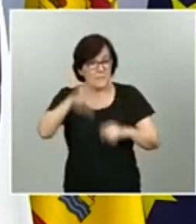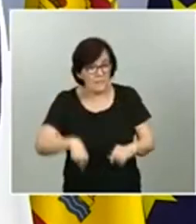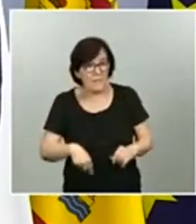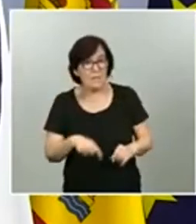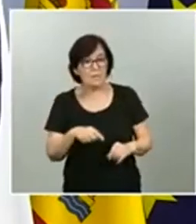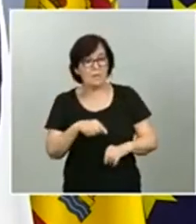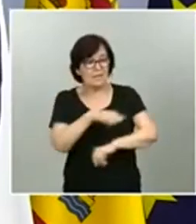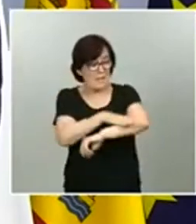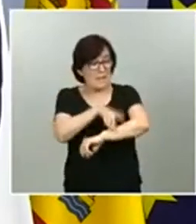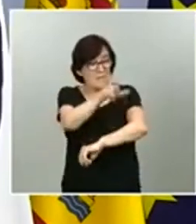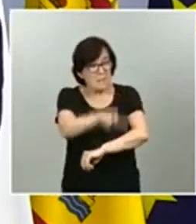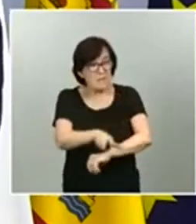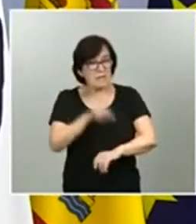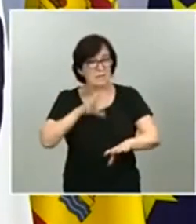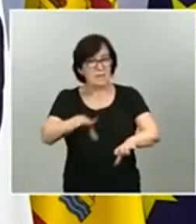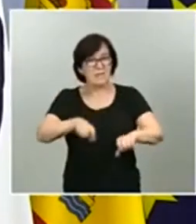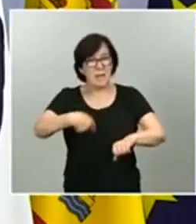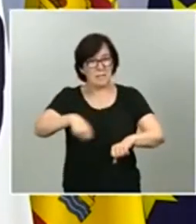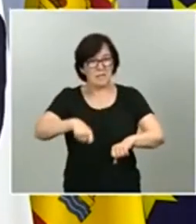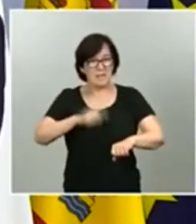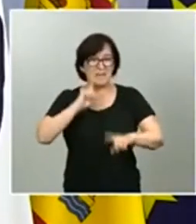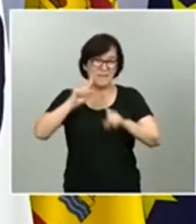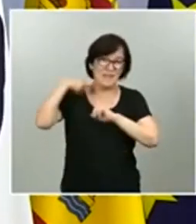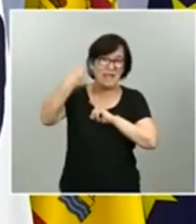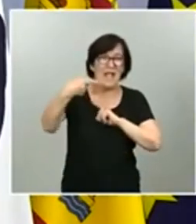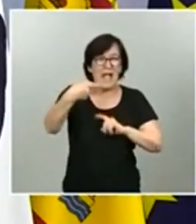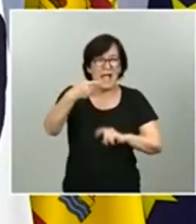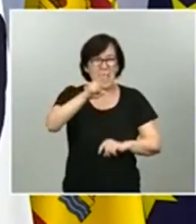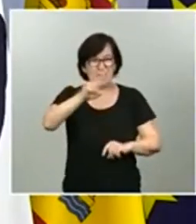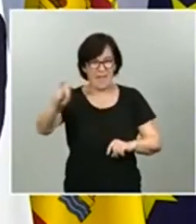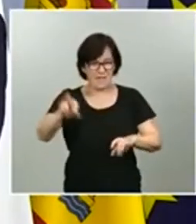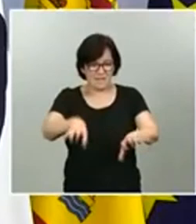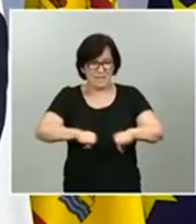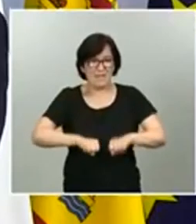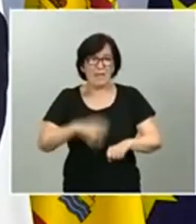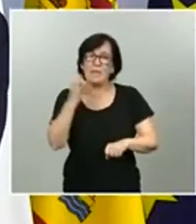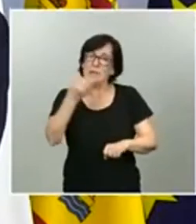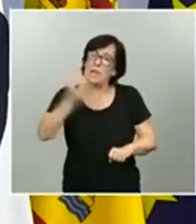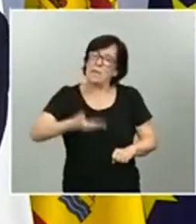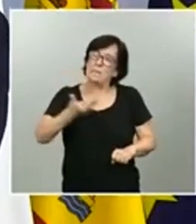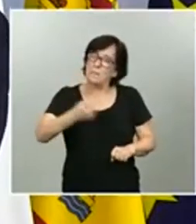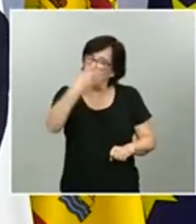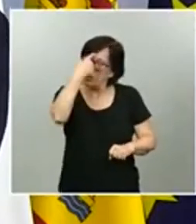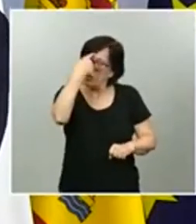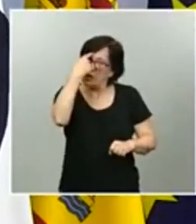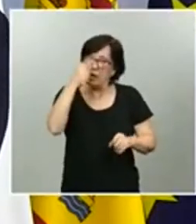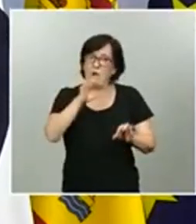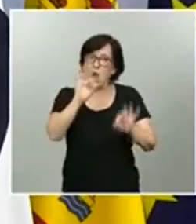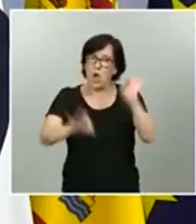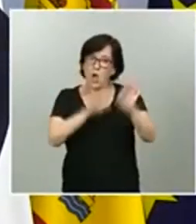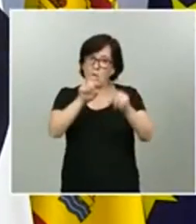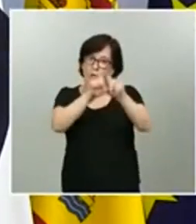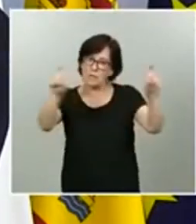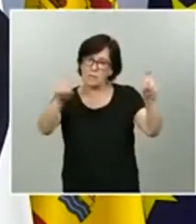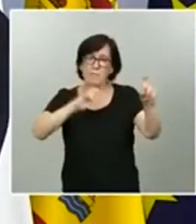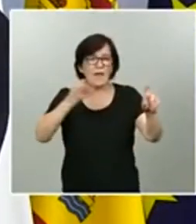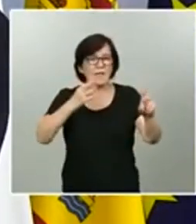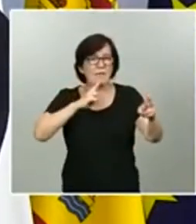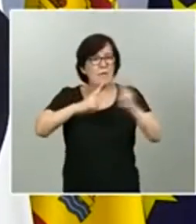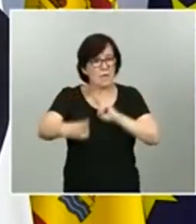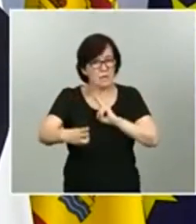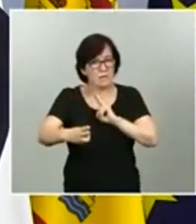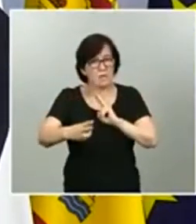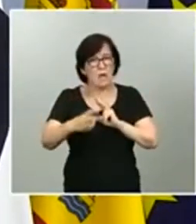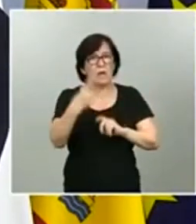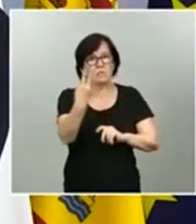ser quien presida a partir del próximo año el G20. Creo que sería importante que ese organismo, el G20, diera una respuesta multilateral a